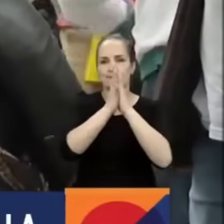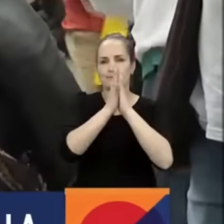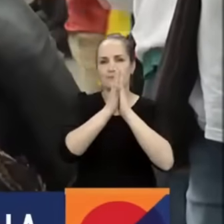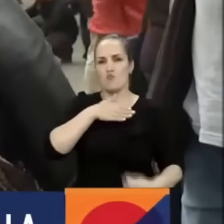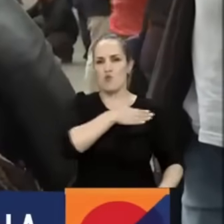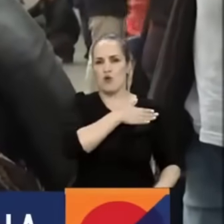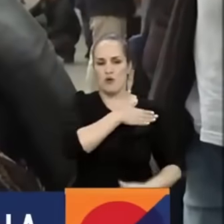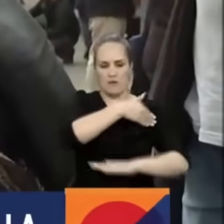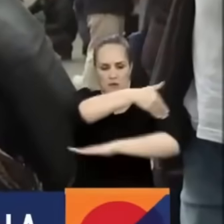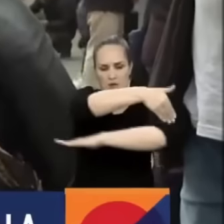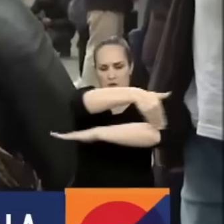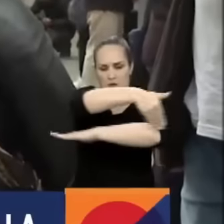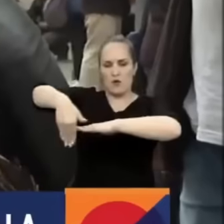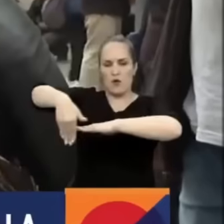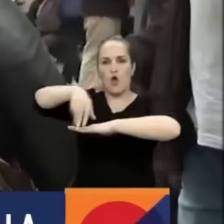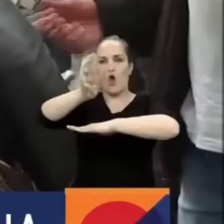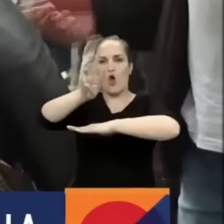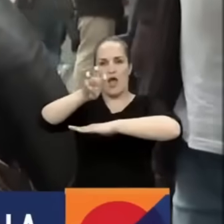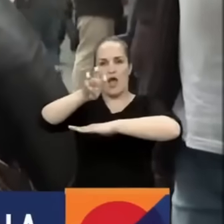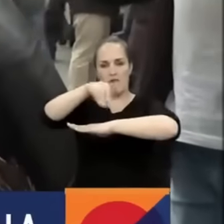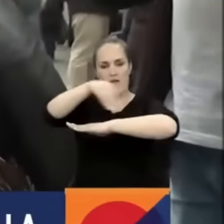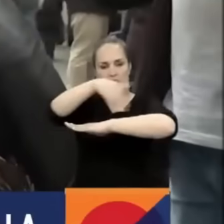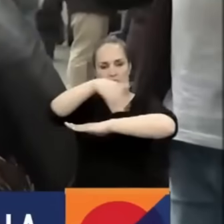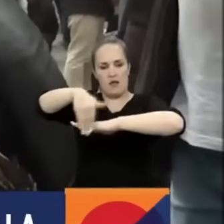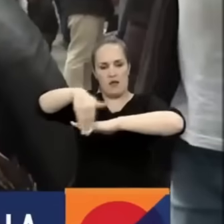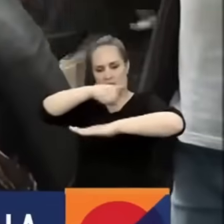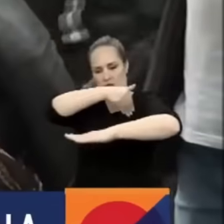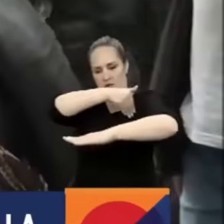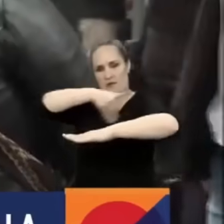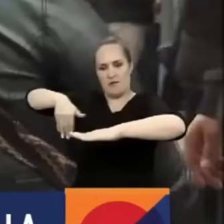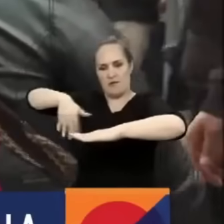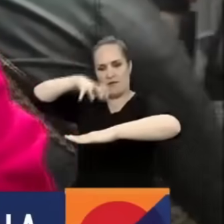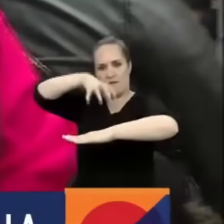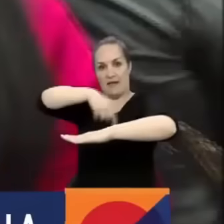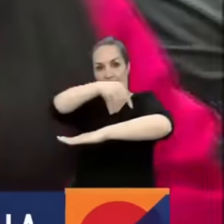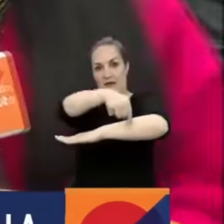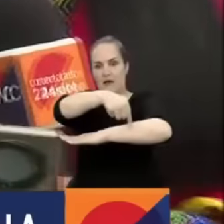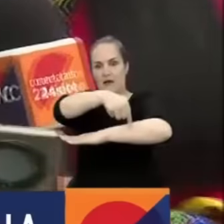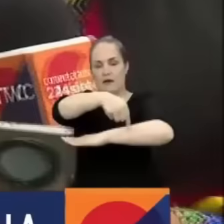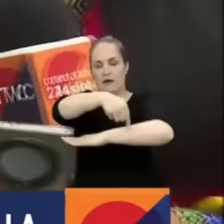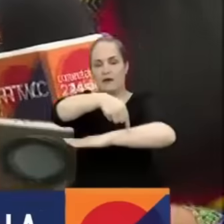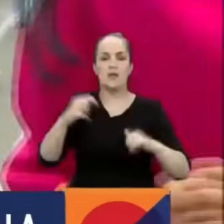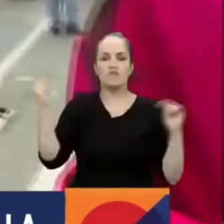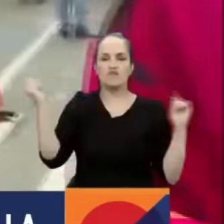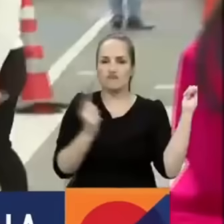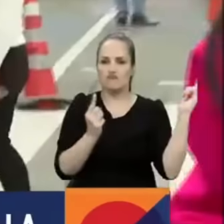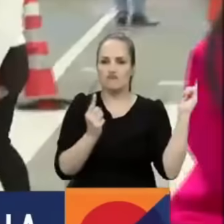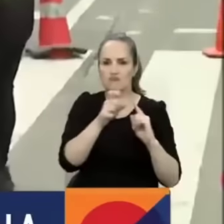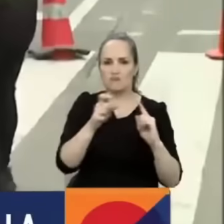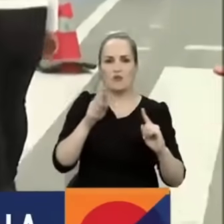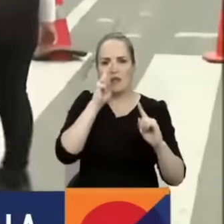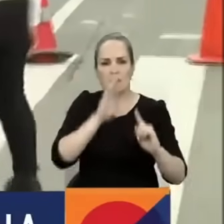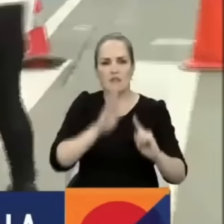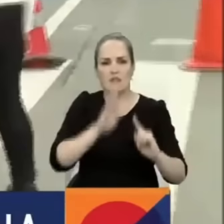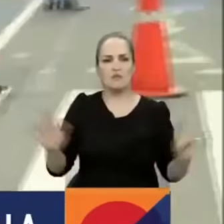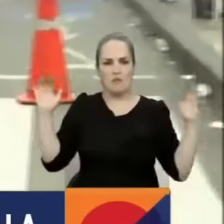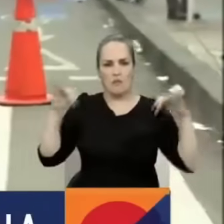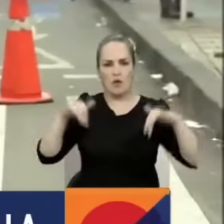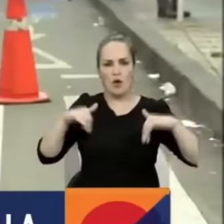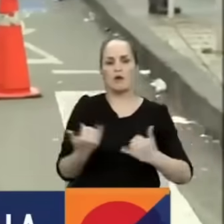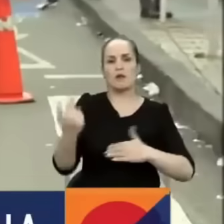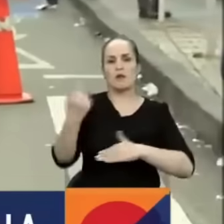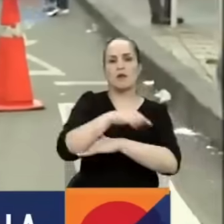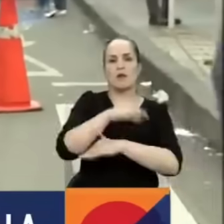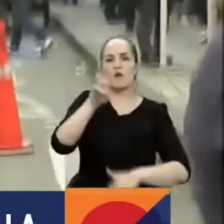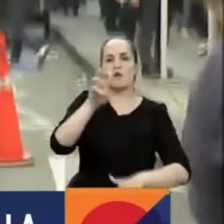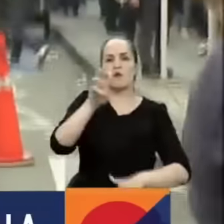la carrera octava. Estamos acompañando a la gente que se ha acercado a la movilización nacional de este 8 de